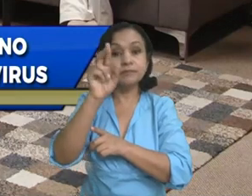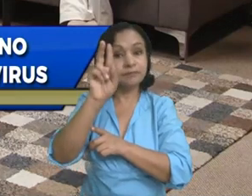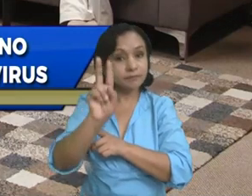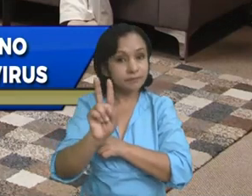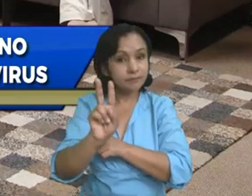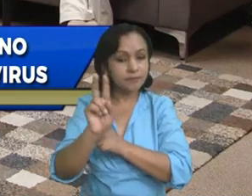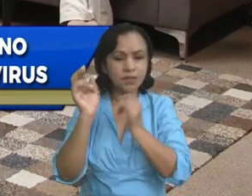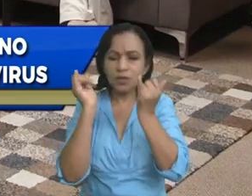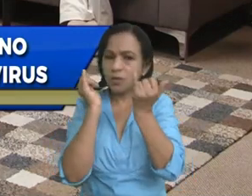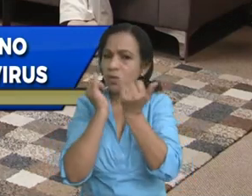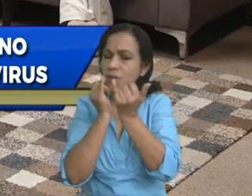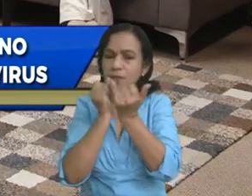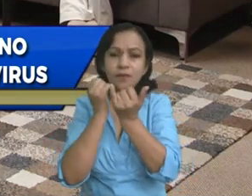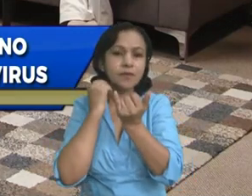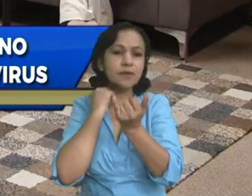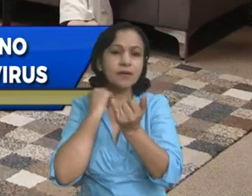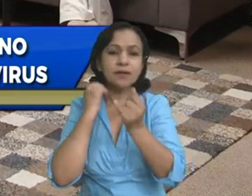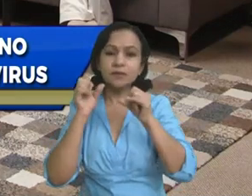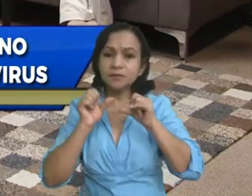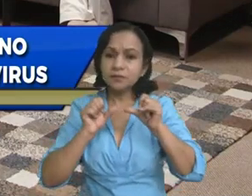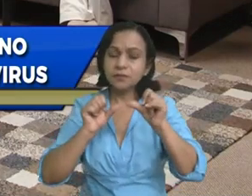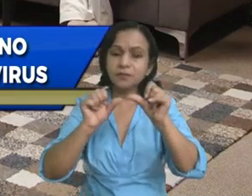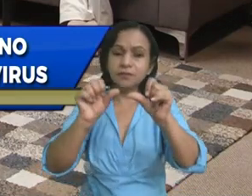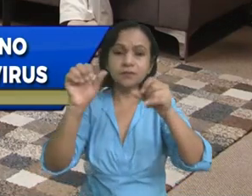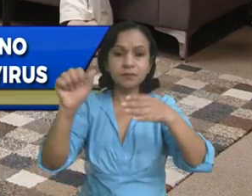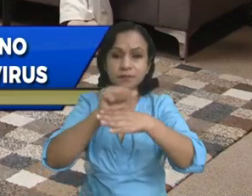bueno, es esa práctica también